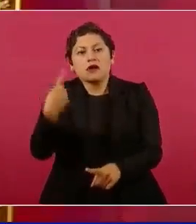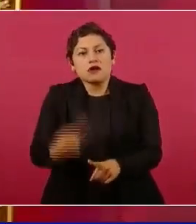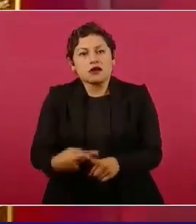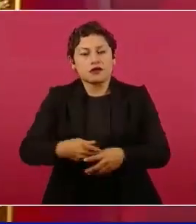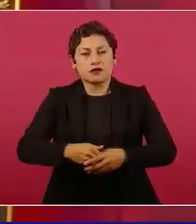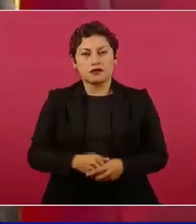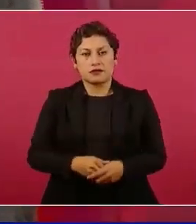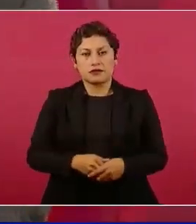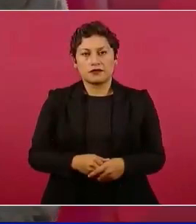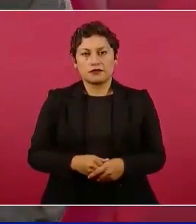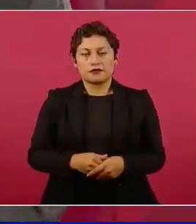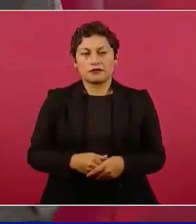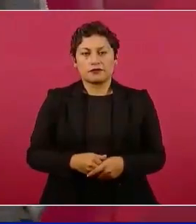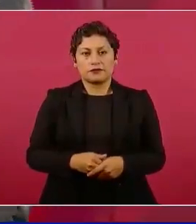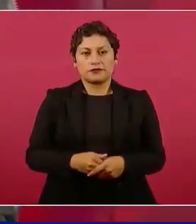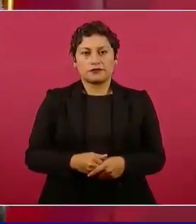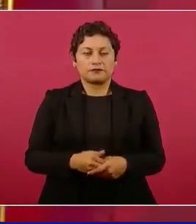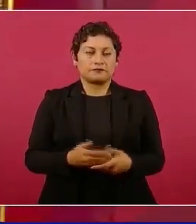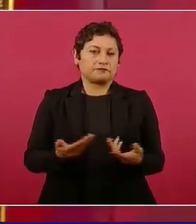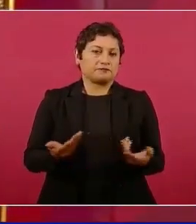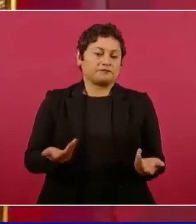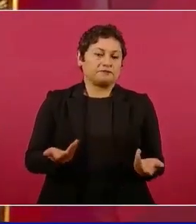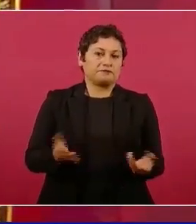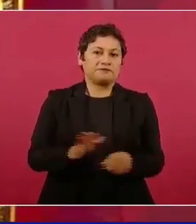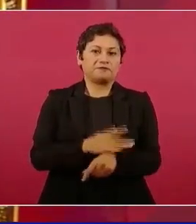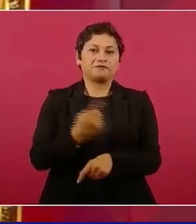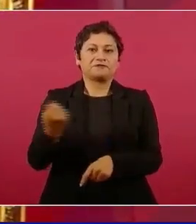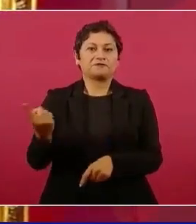Si además,